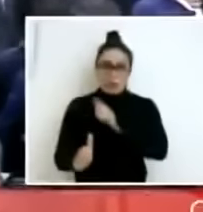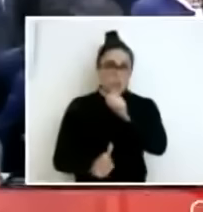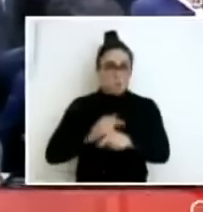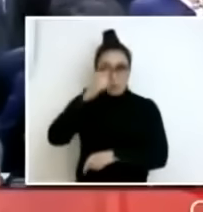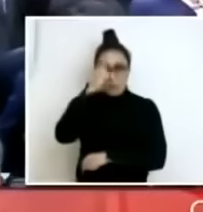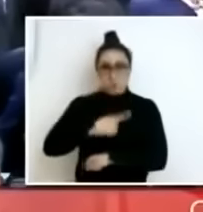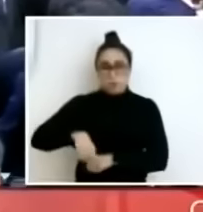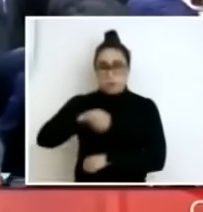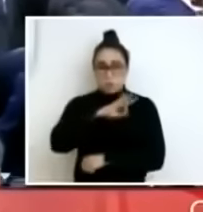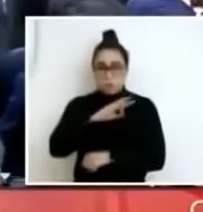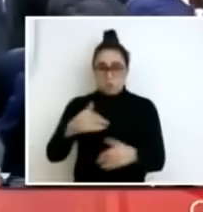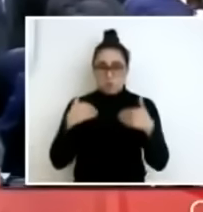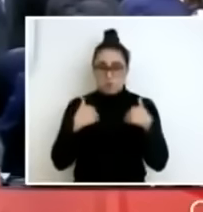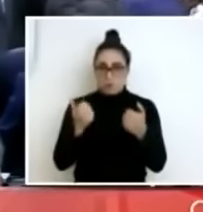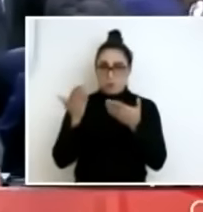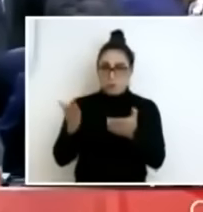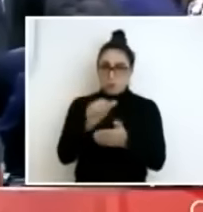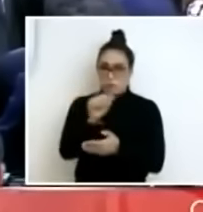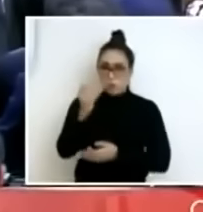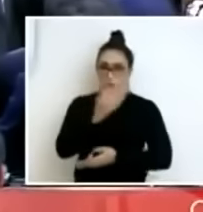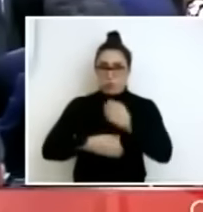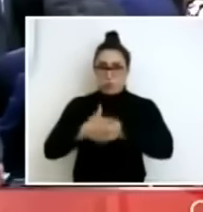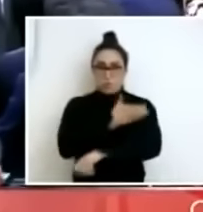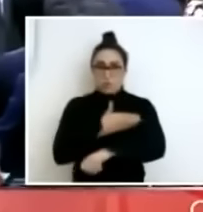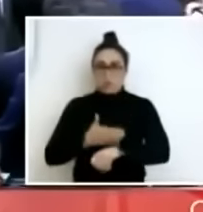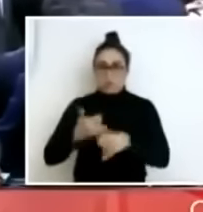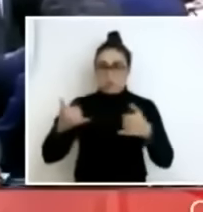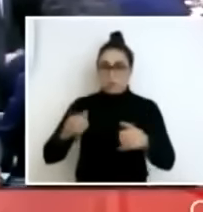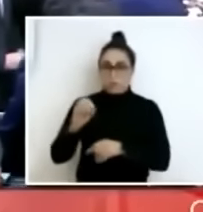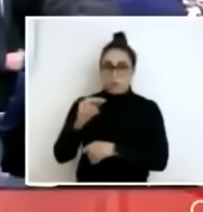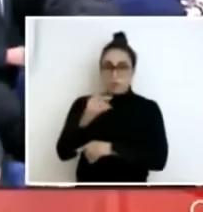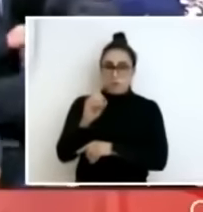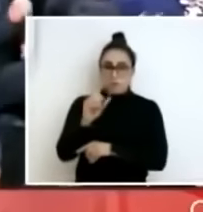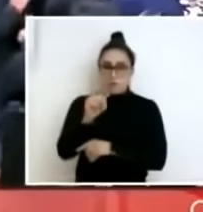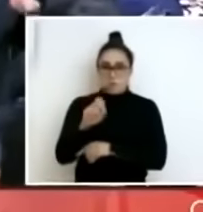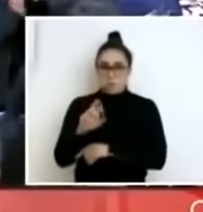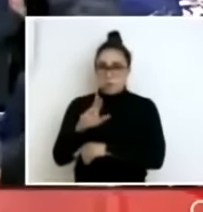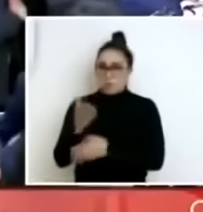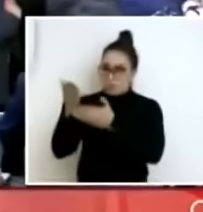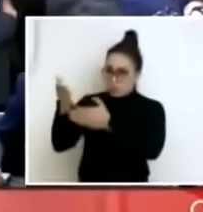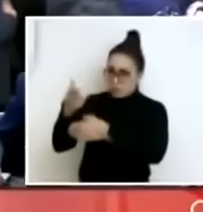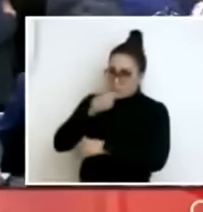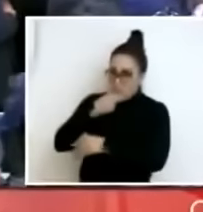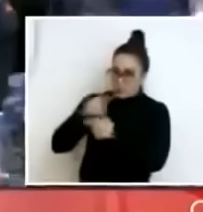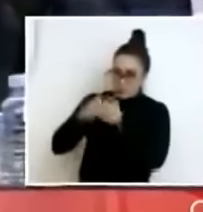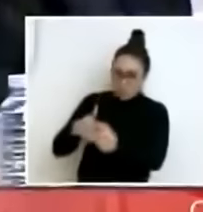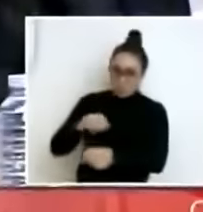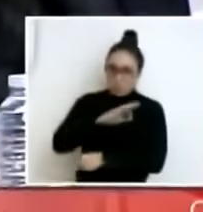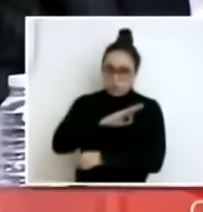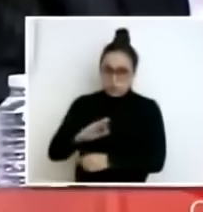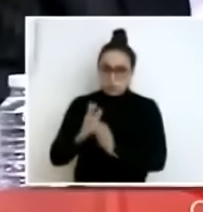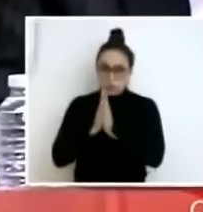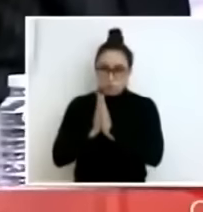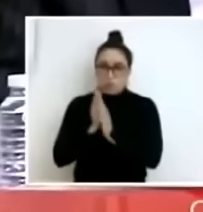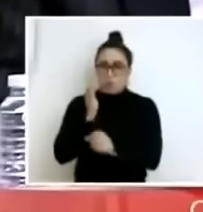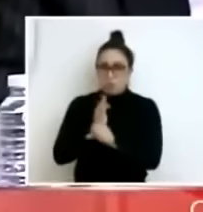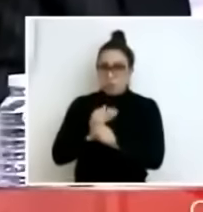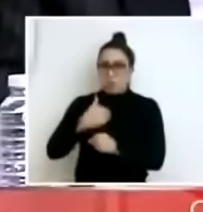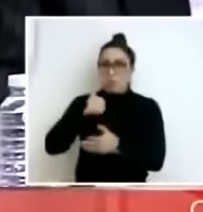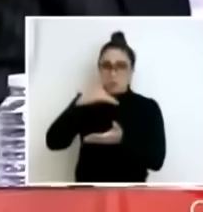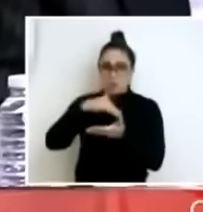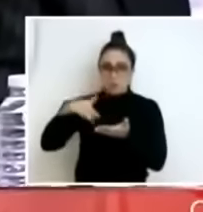despacio senadoras y senadores de la oposición Dale senador insunza adelante lo leeré desao aguantamos